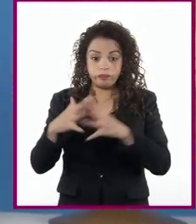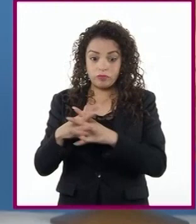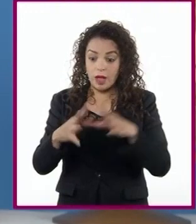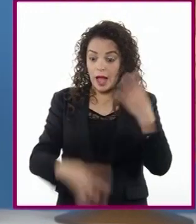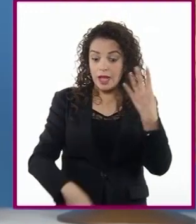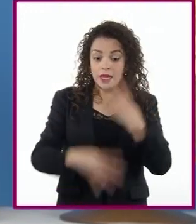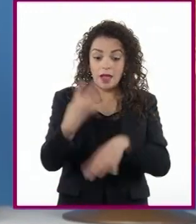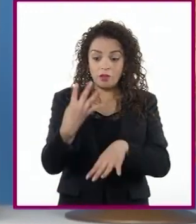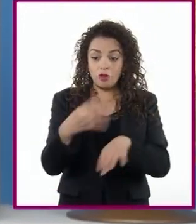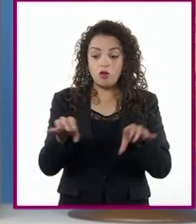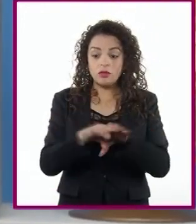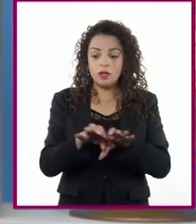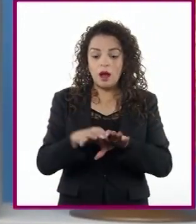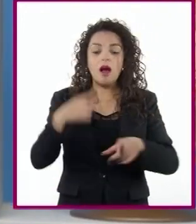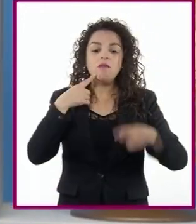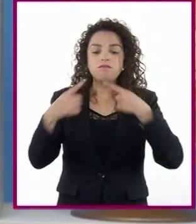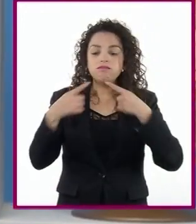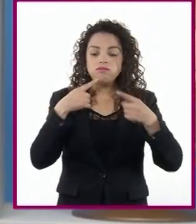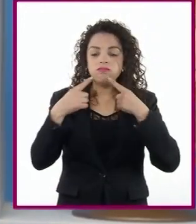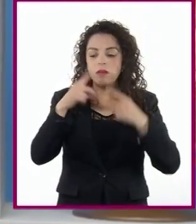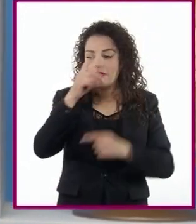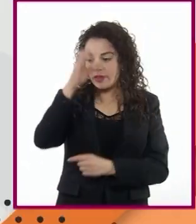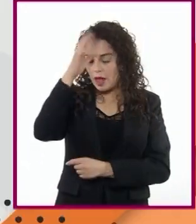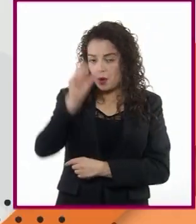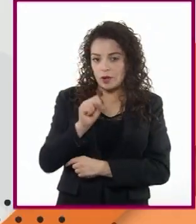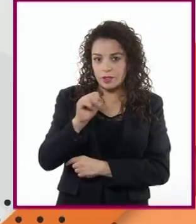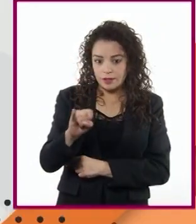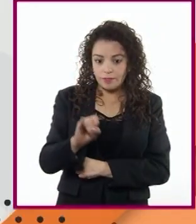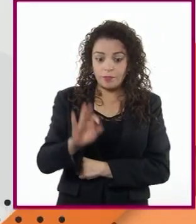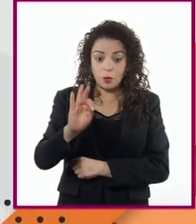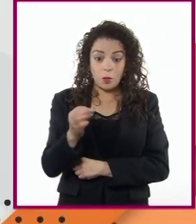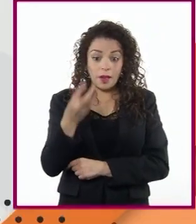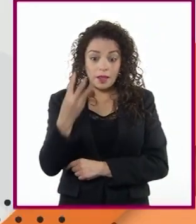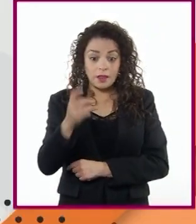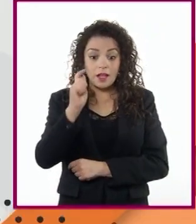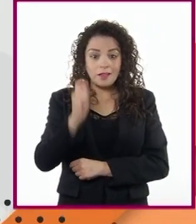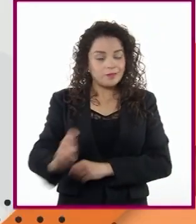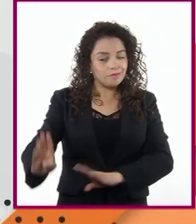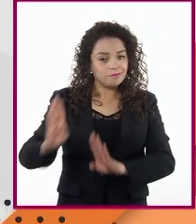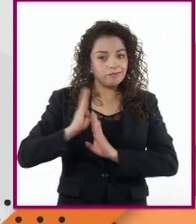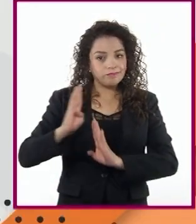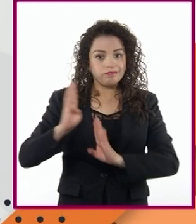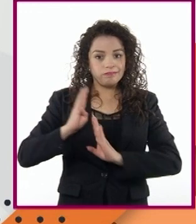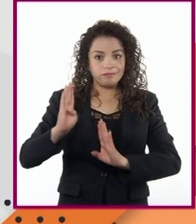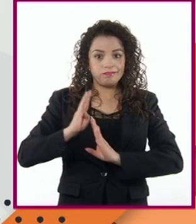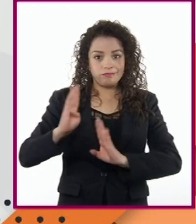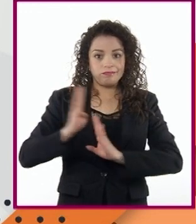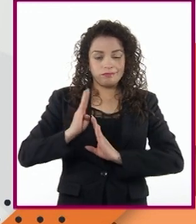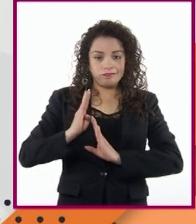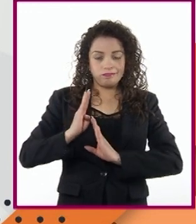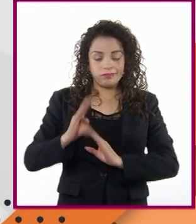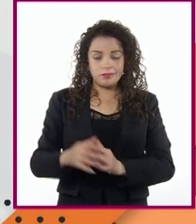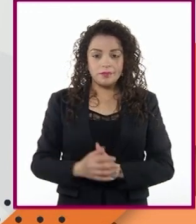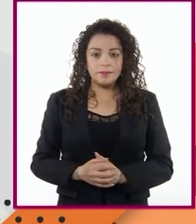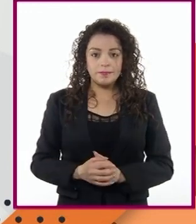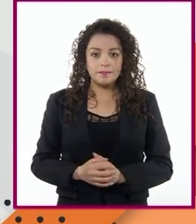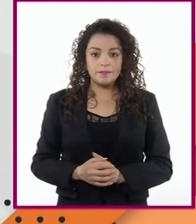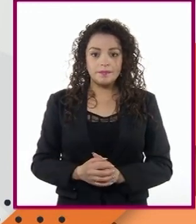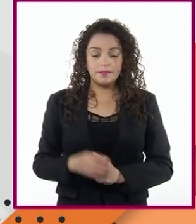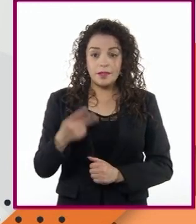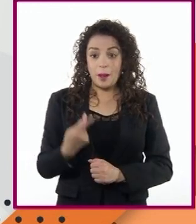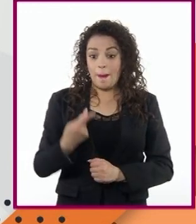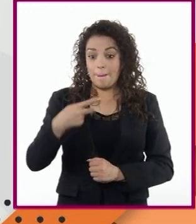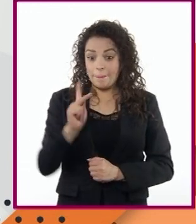hicieron por la vía de la negociación y 43 obedecieron a una victoria militar de uno de los bandos. Lo que no